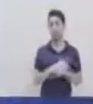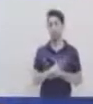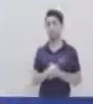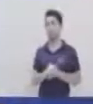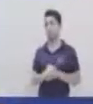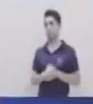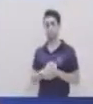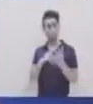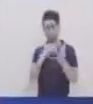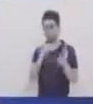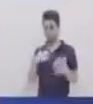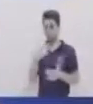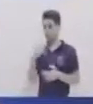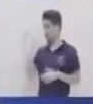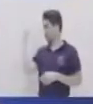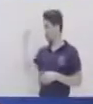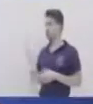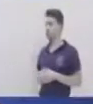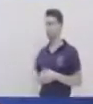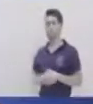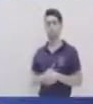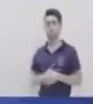Entonces separando piernas.